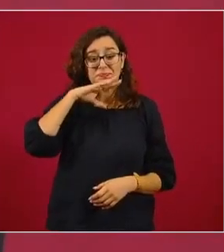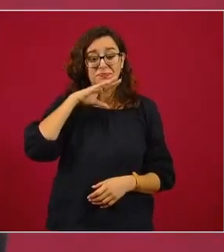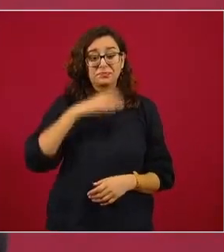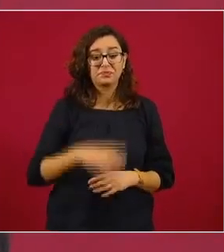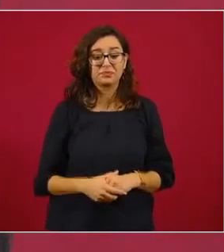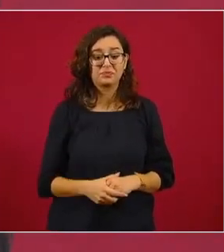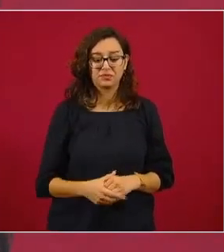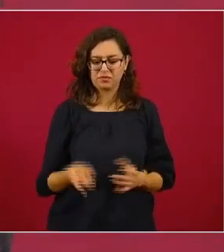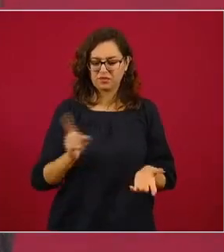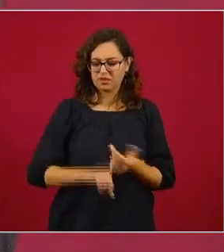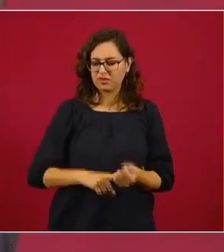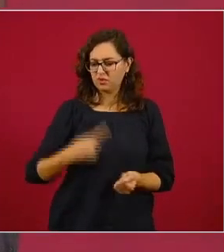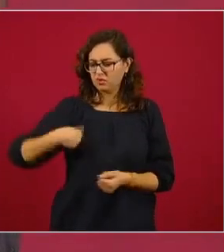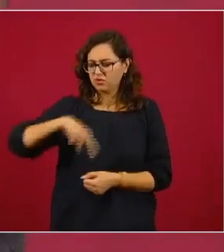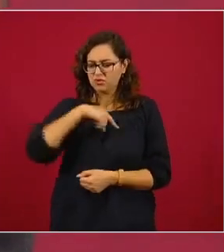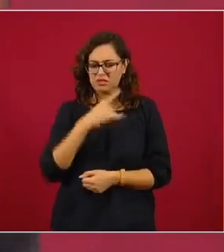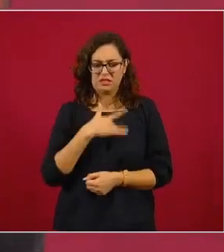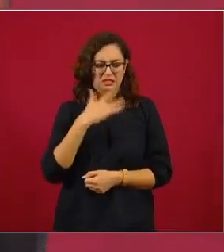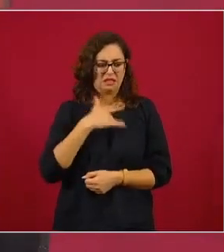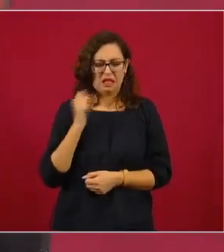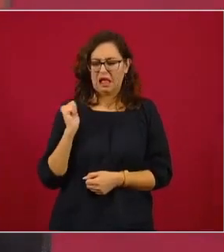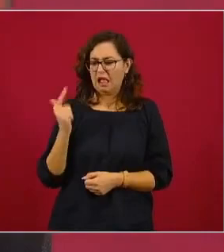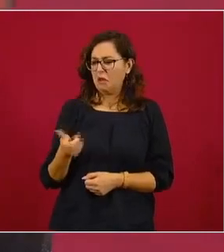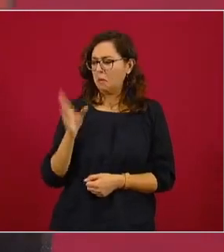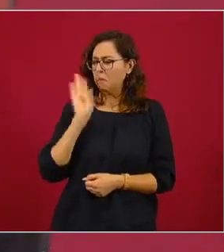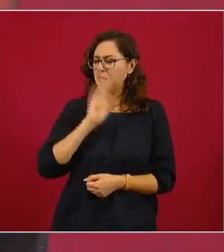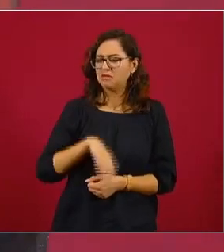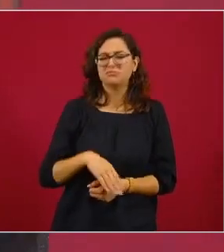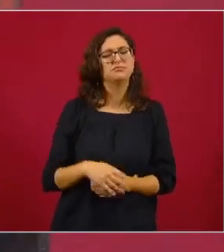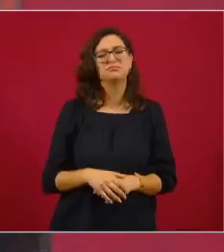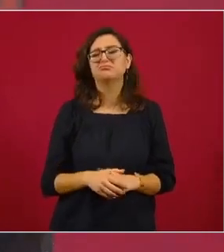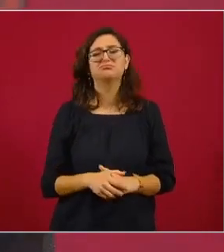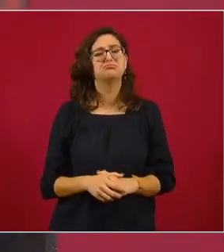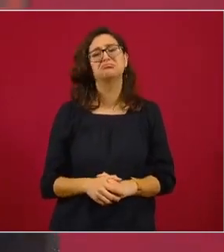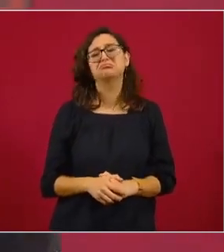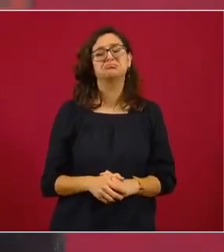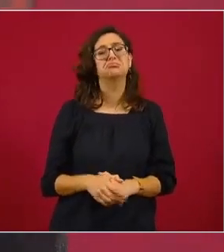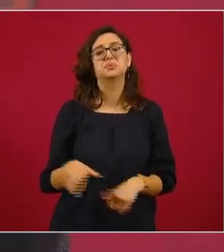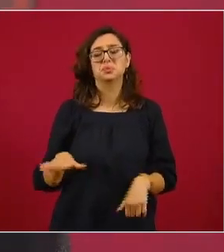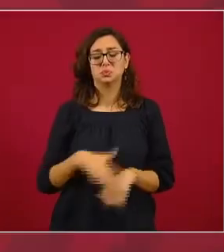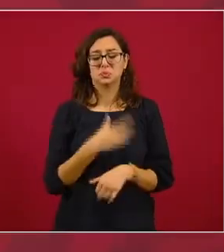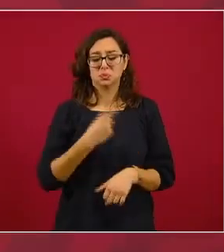lo emocional, porque cuando uno tiene principios,